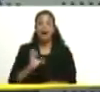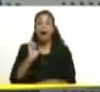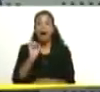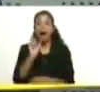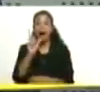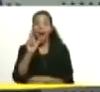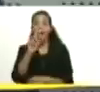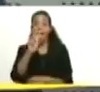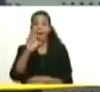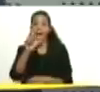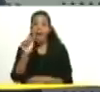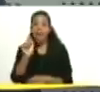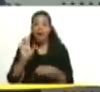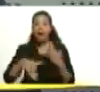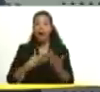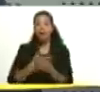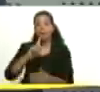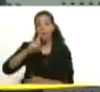de Argelia a La Habana,